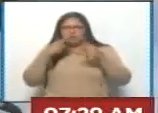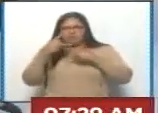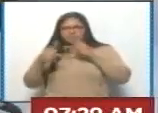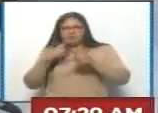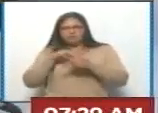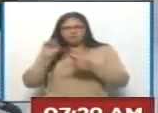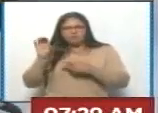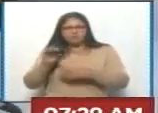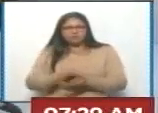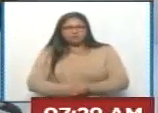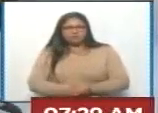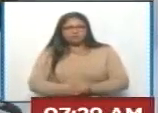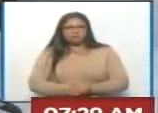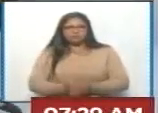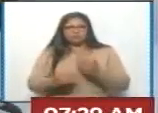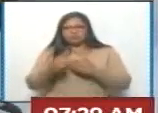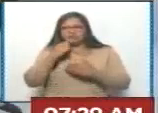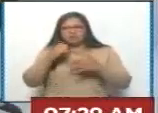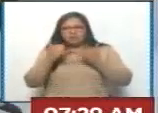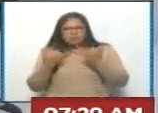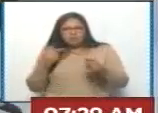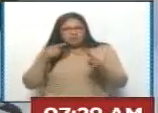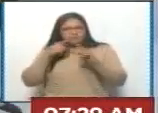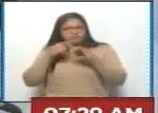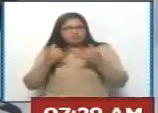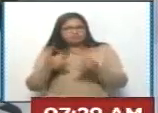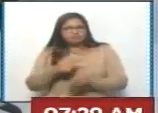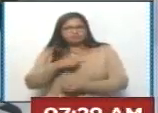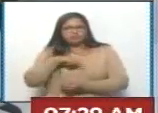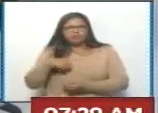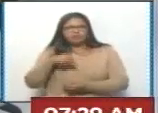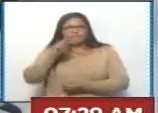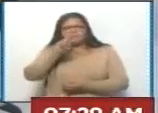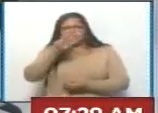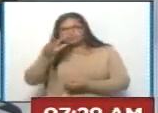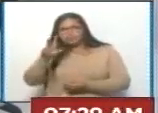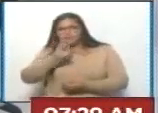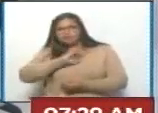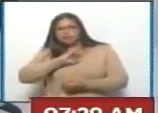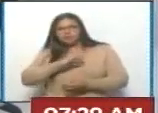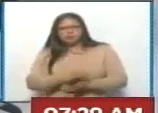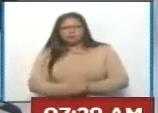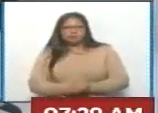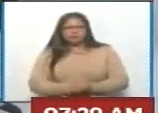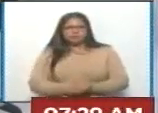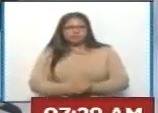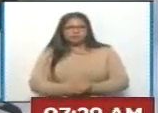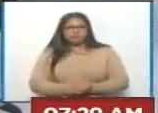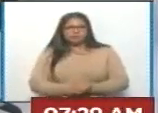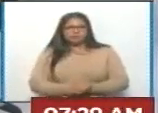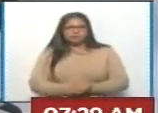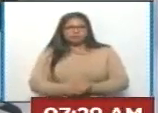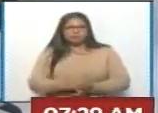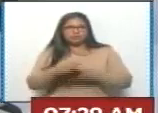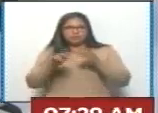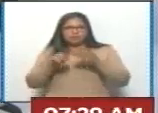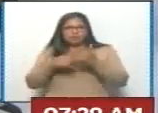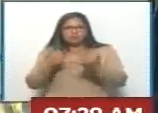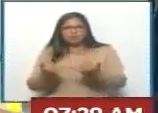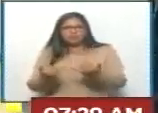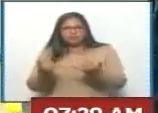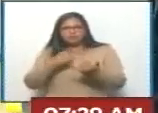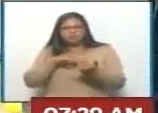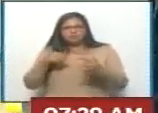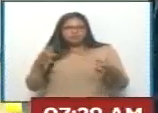decir, la vigencia del 23 de enero radica en un conjunto de elementos. La